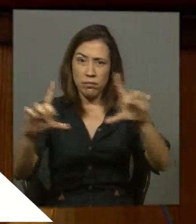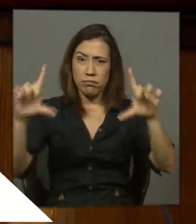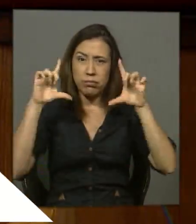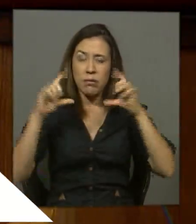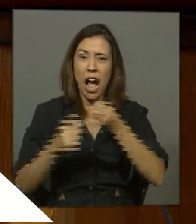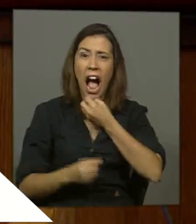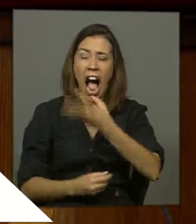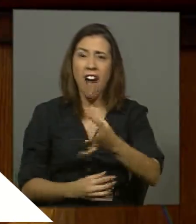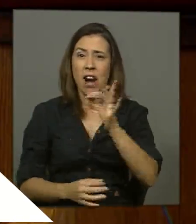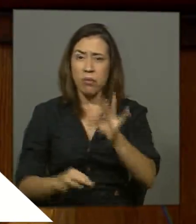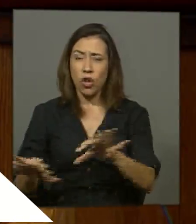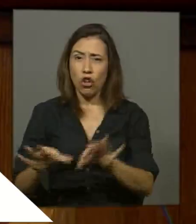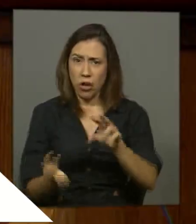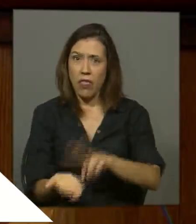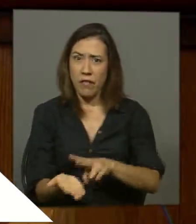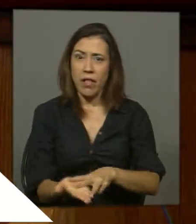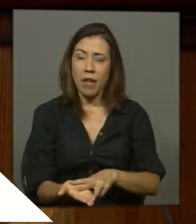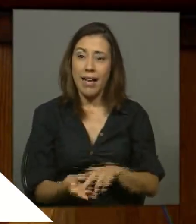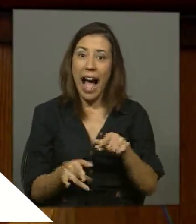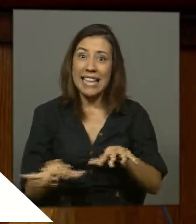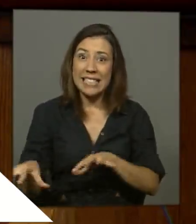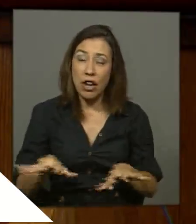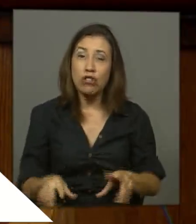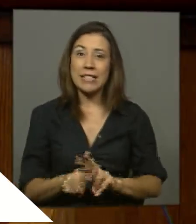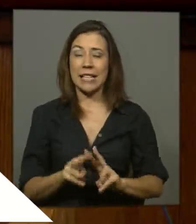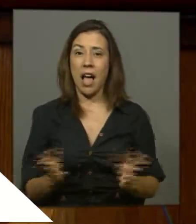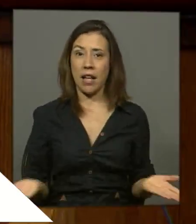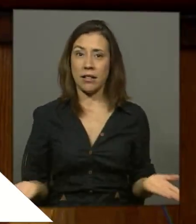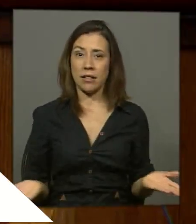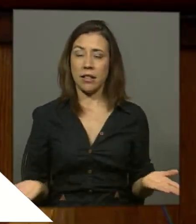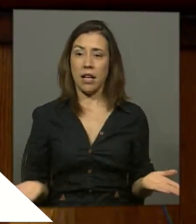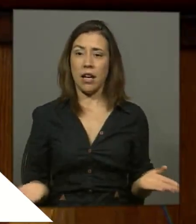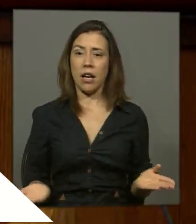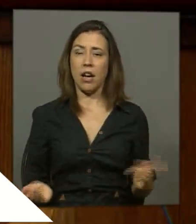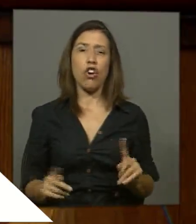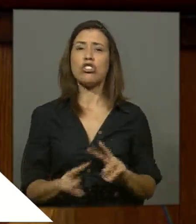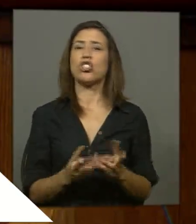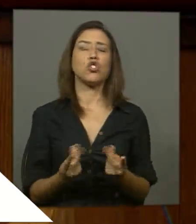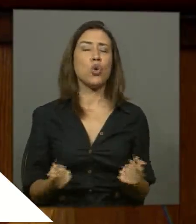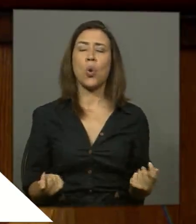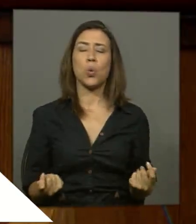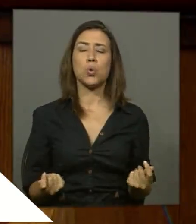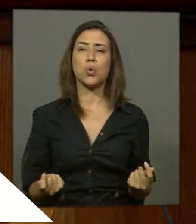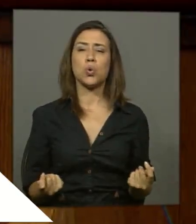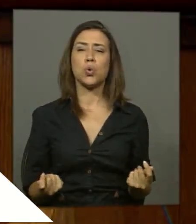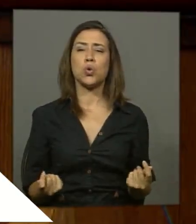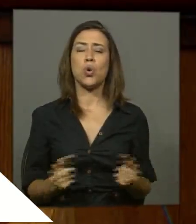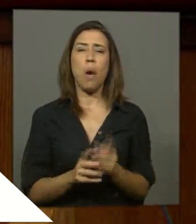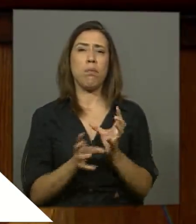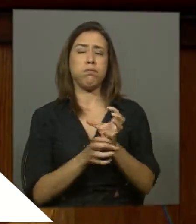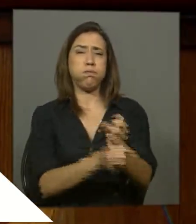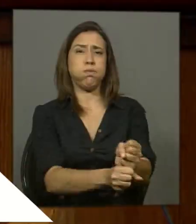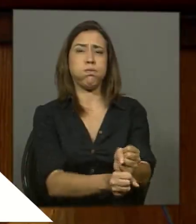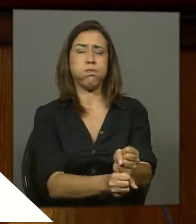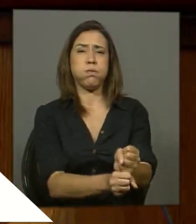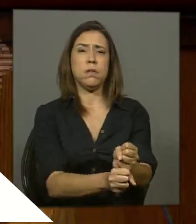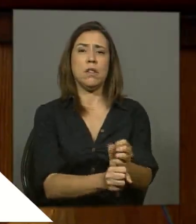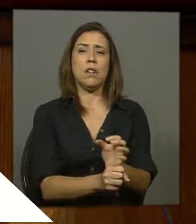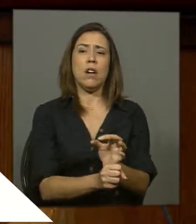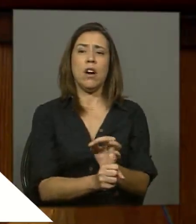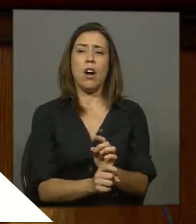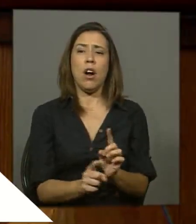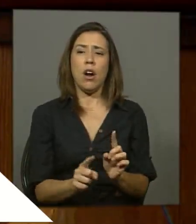decirse las cosas como son así se hacen las cosas no vamos a resolver ni como represión pero tampoco